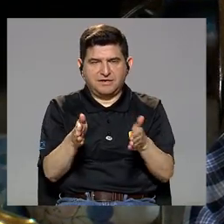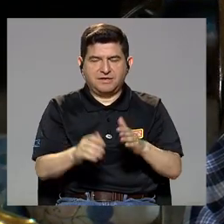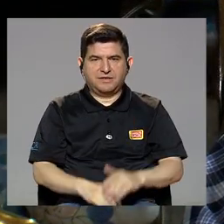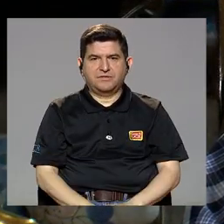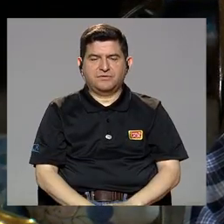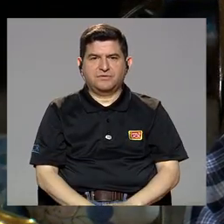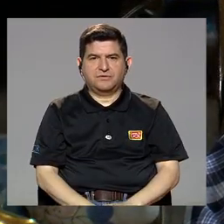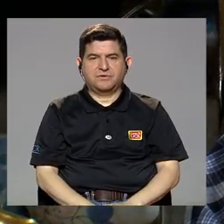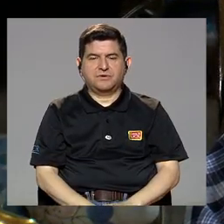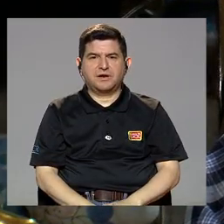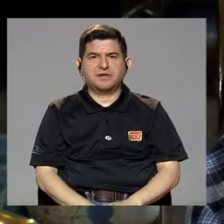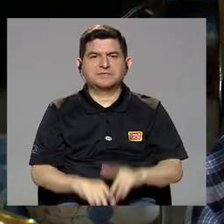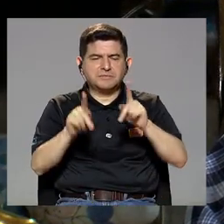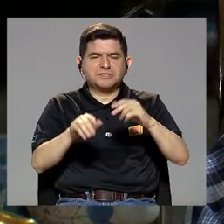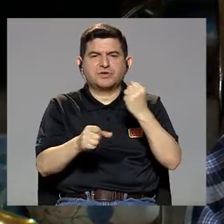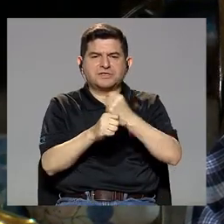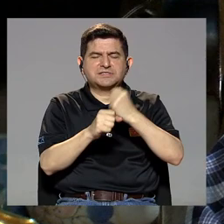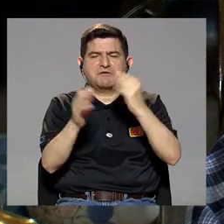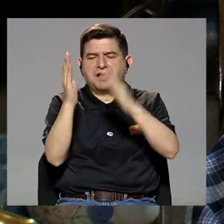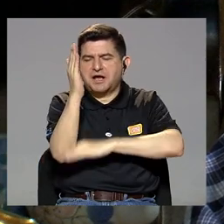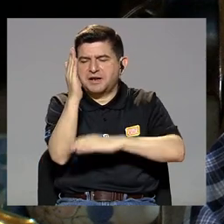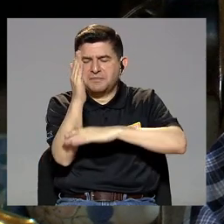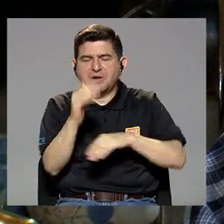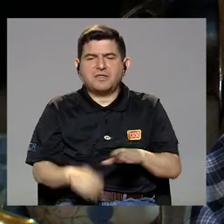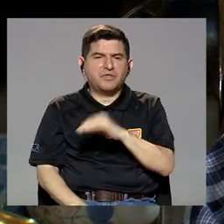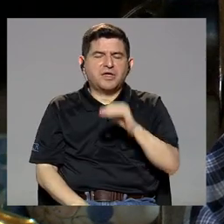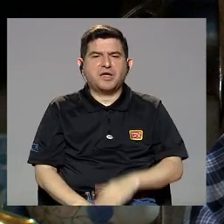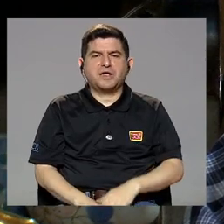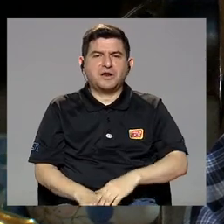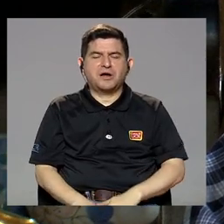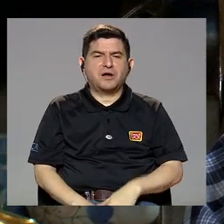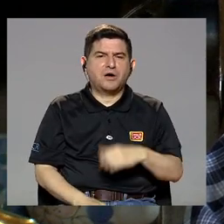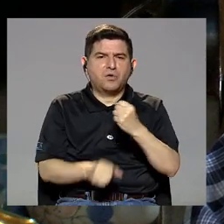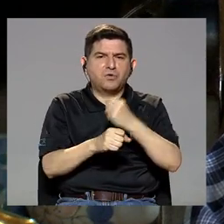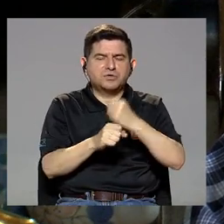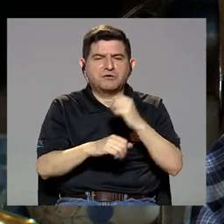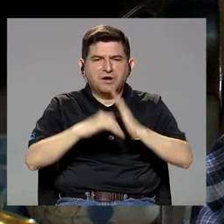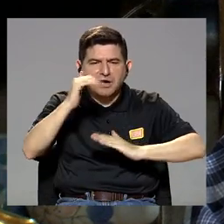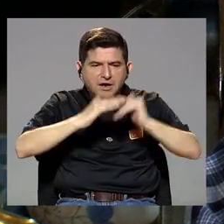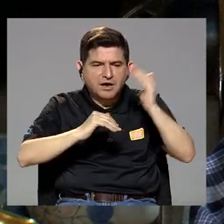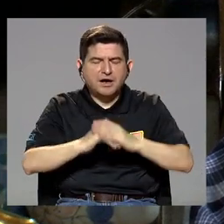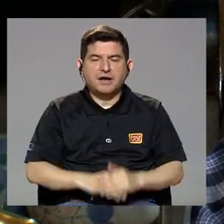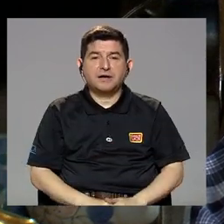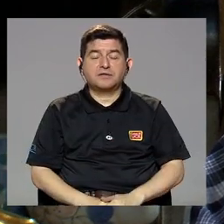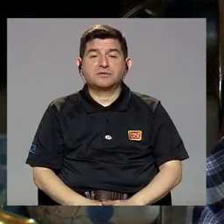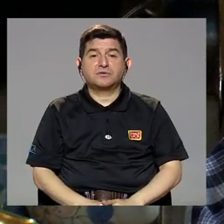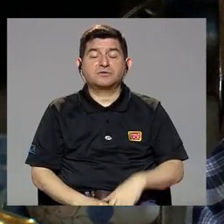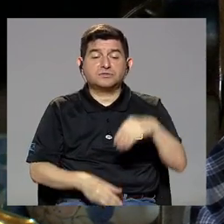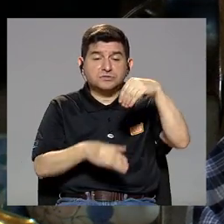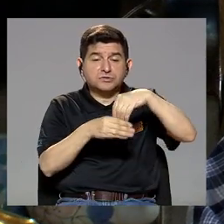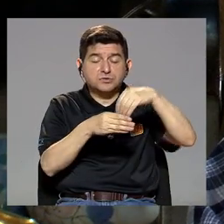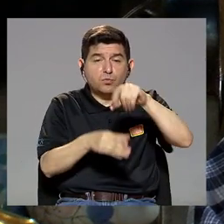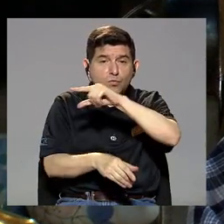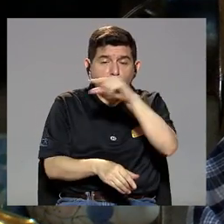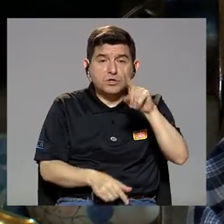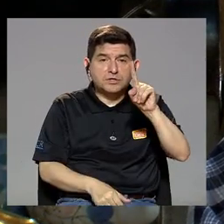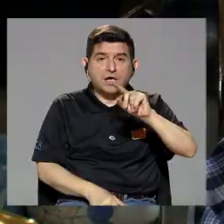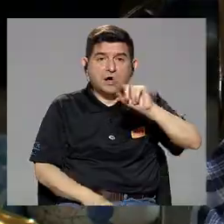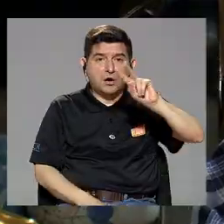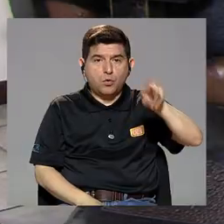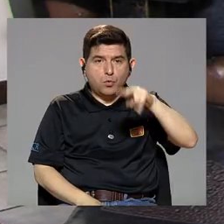albañiles carpintero de todo tipo y entonces daban un apartamento semanal de un colon